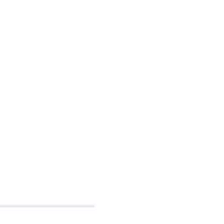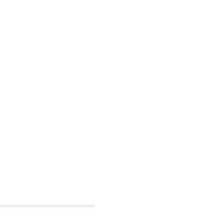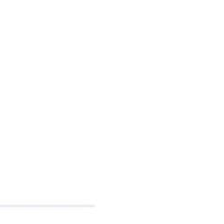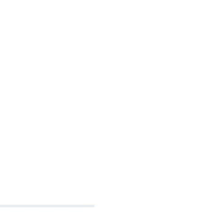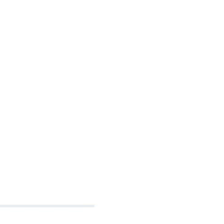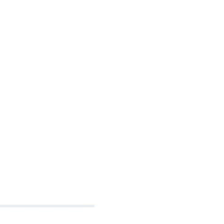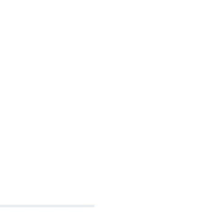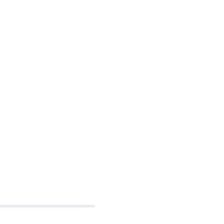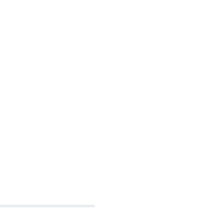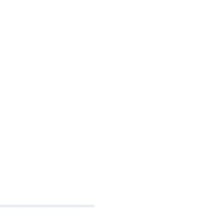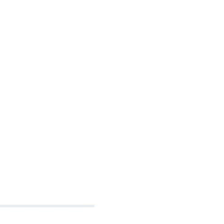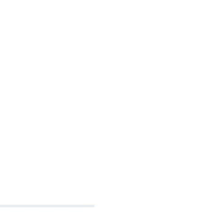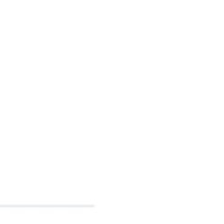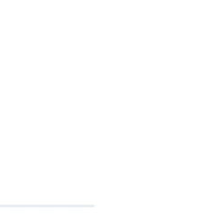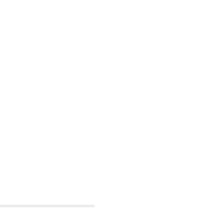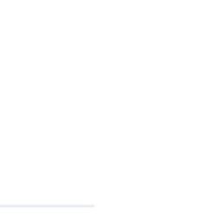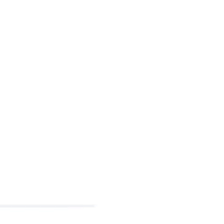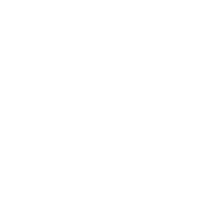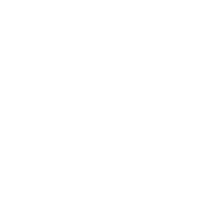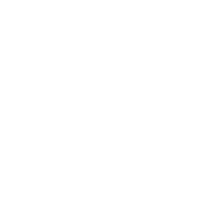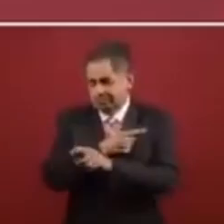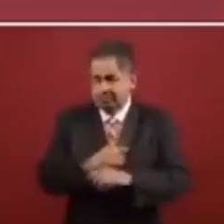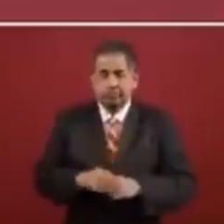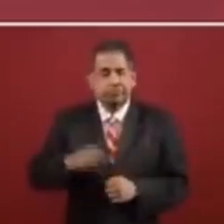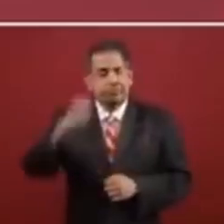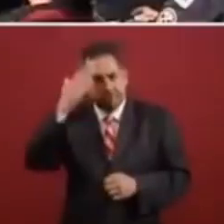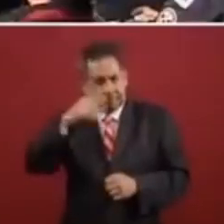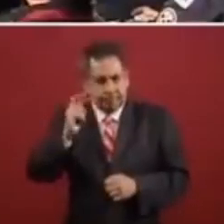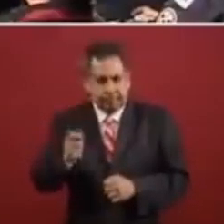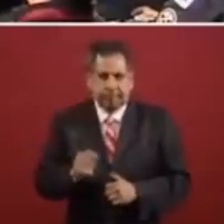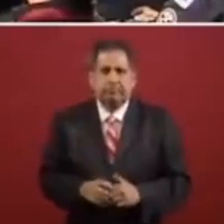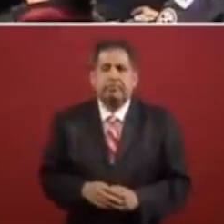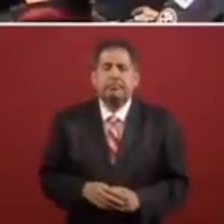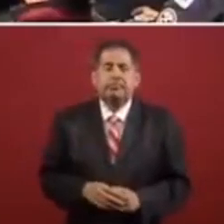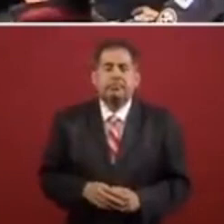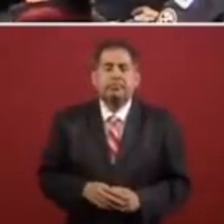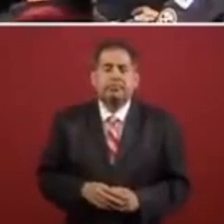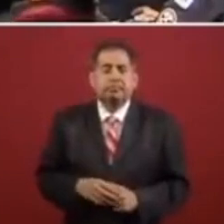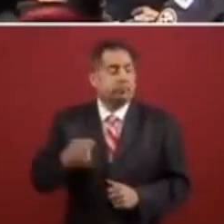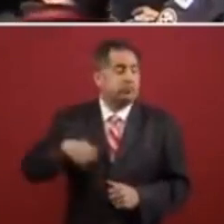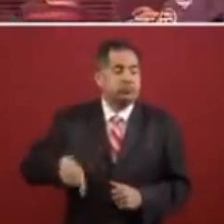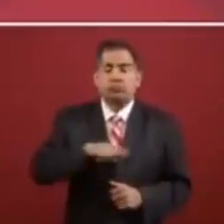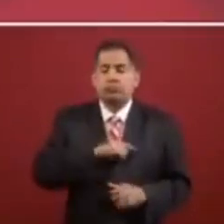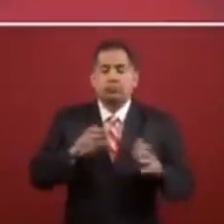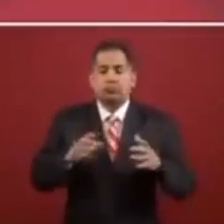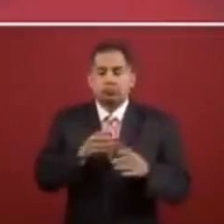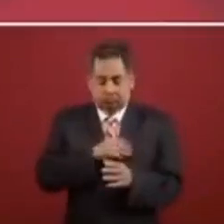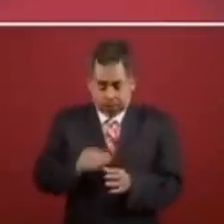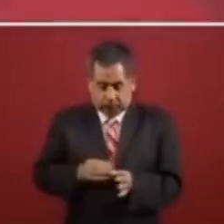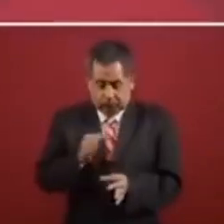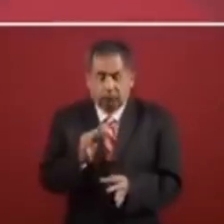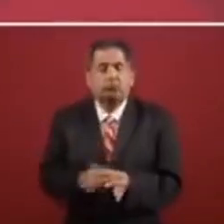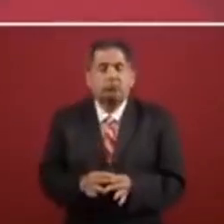su cumpleaños número 66, el mandatario agradeció y señaló que ningún país en el mundo tiene un historial tan consecuente y digno